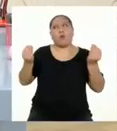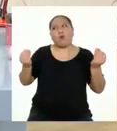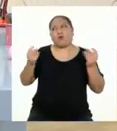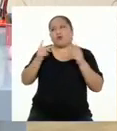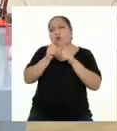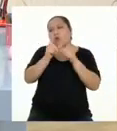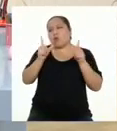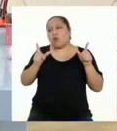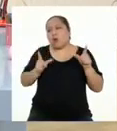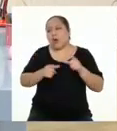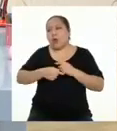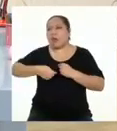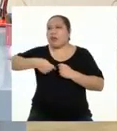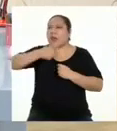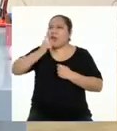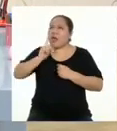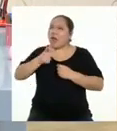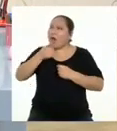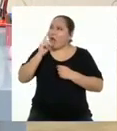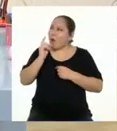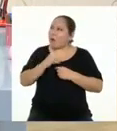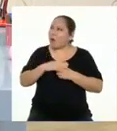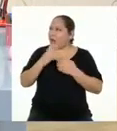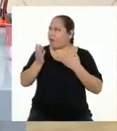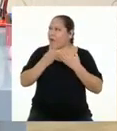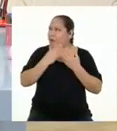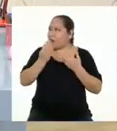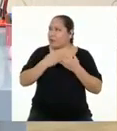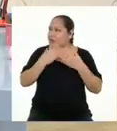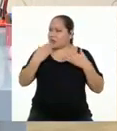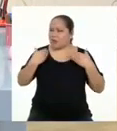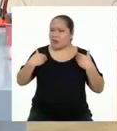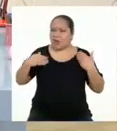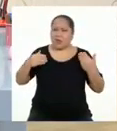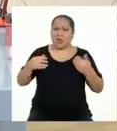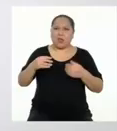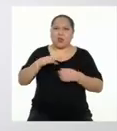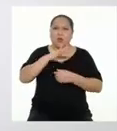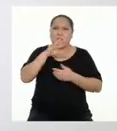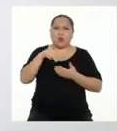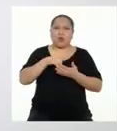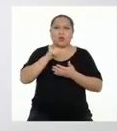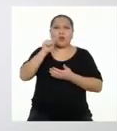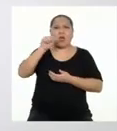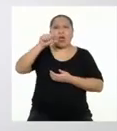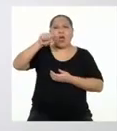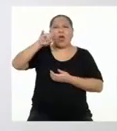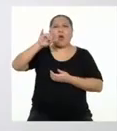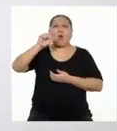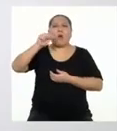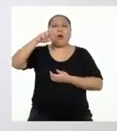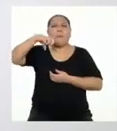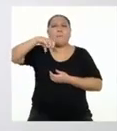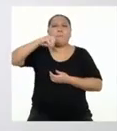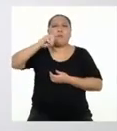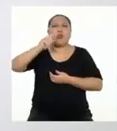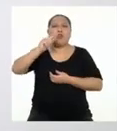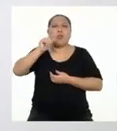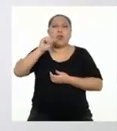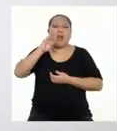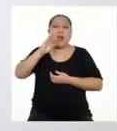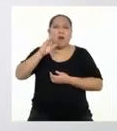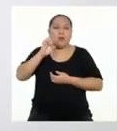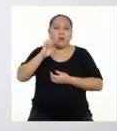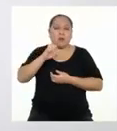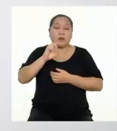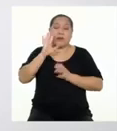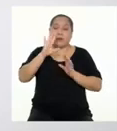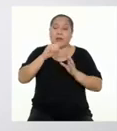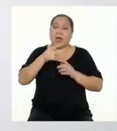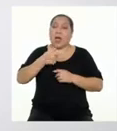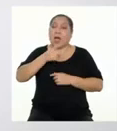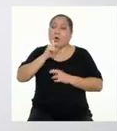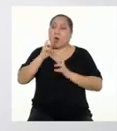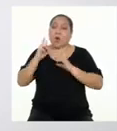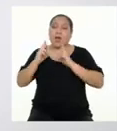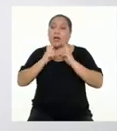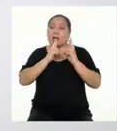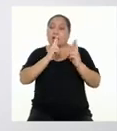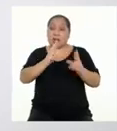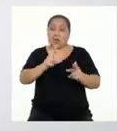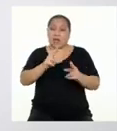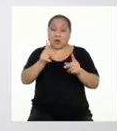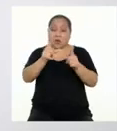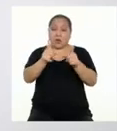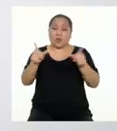fuentes naturales de agua, debería ser fácil tener agua potable. Te explico. El agua de los ríos, lagos y